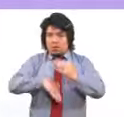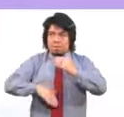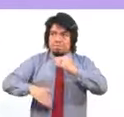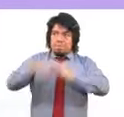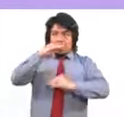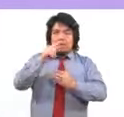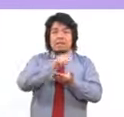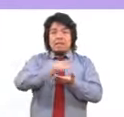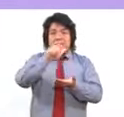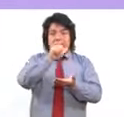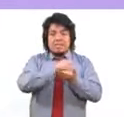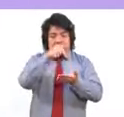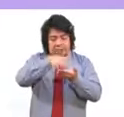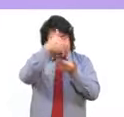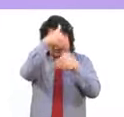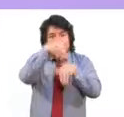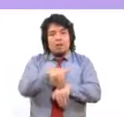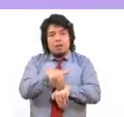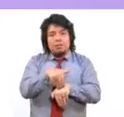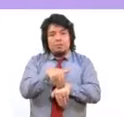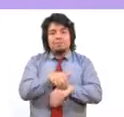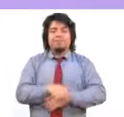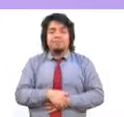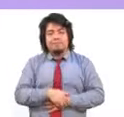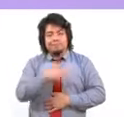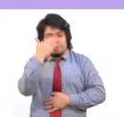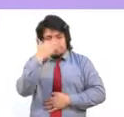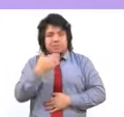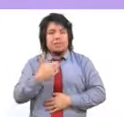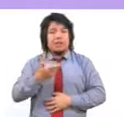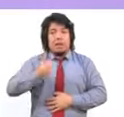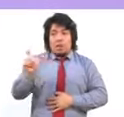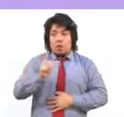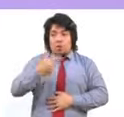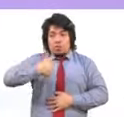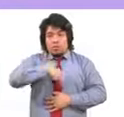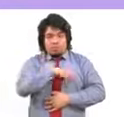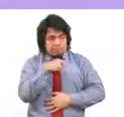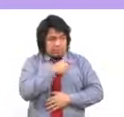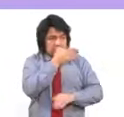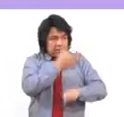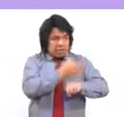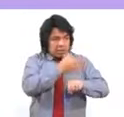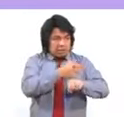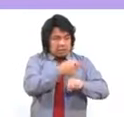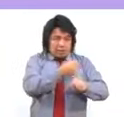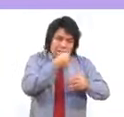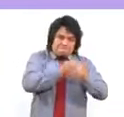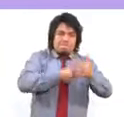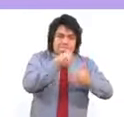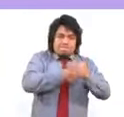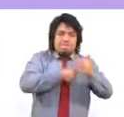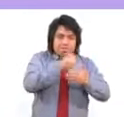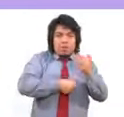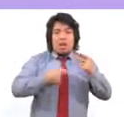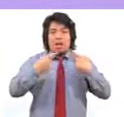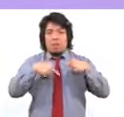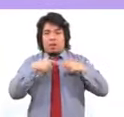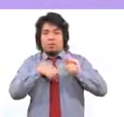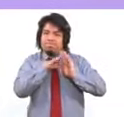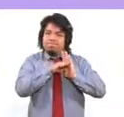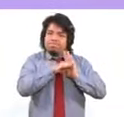ley establecen. Estamos convencidas que cuando se combate la impunidad, se reduce la incidencia del delito.